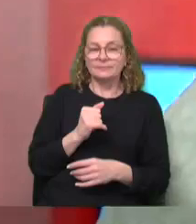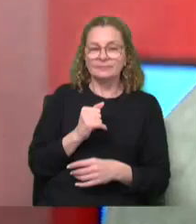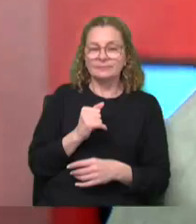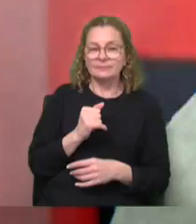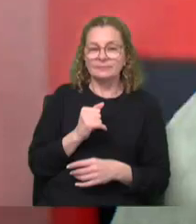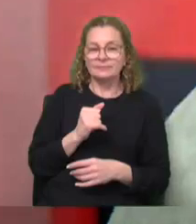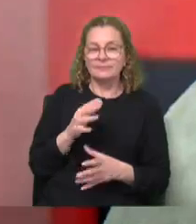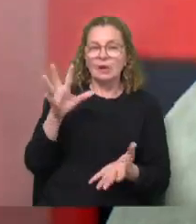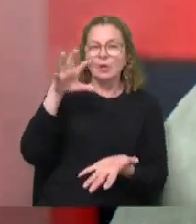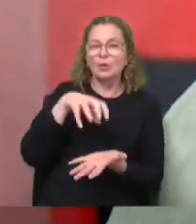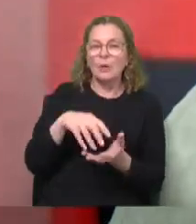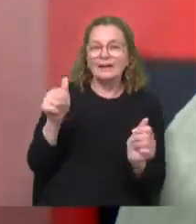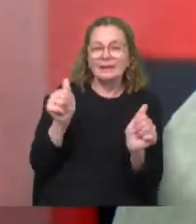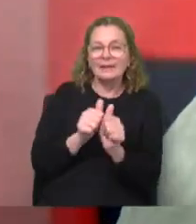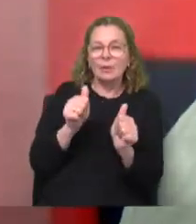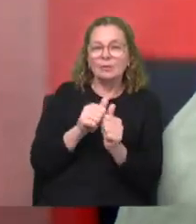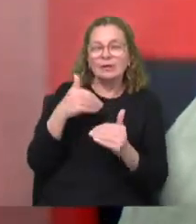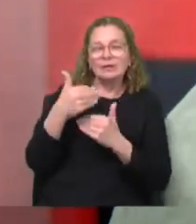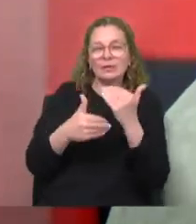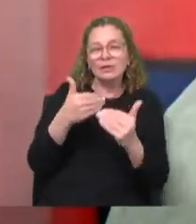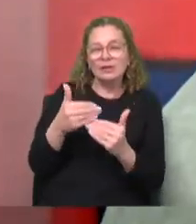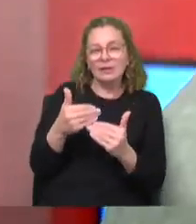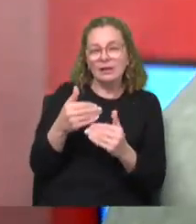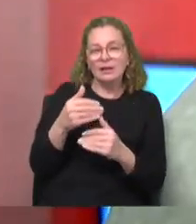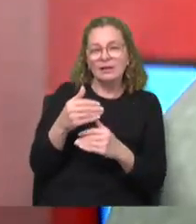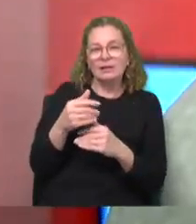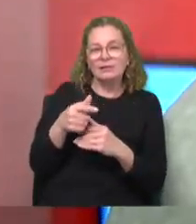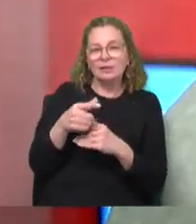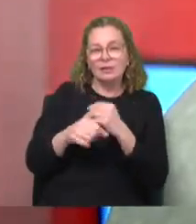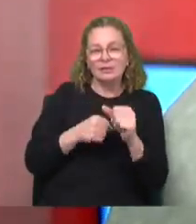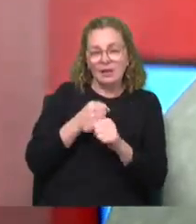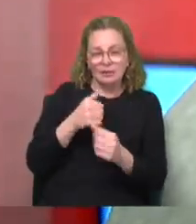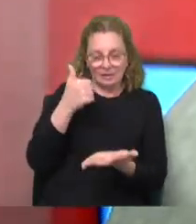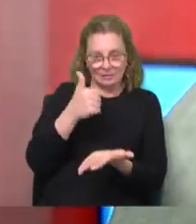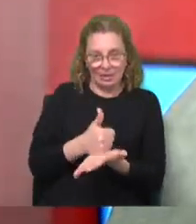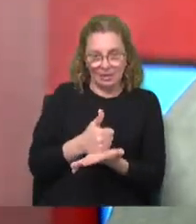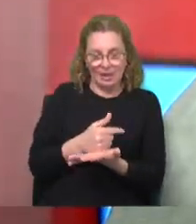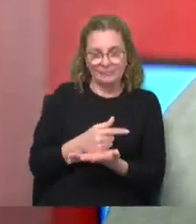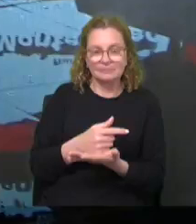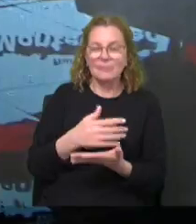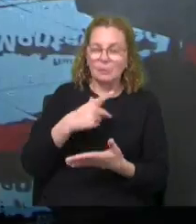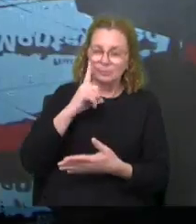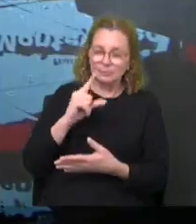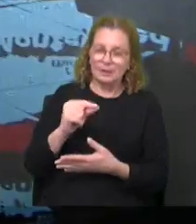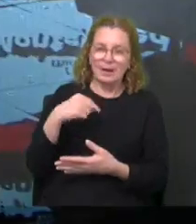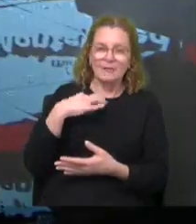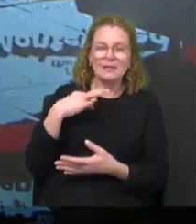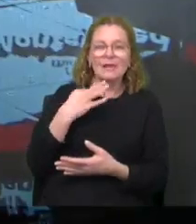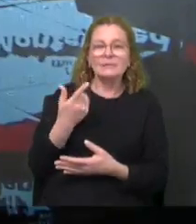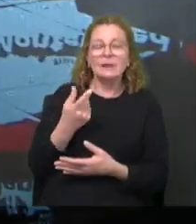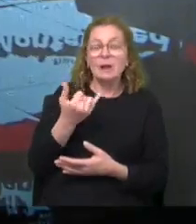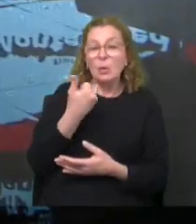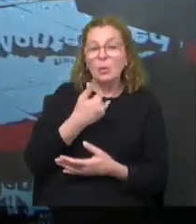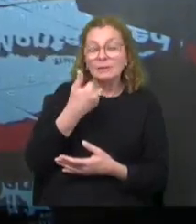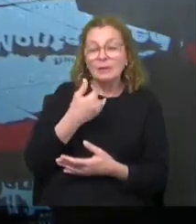que tienen un lugar, que se juntan, que esto sigue, de los años que han estado acá, así que larga vida. Totalmente. Y bueno, y les cuento